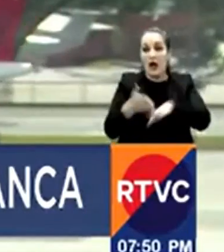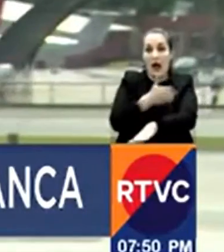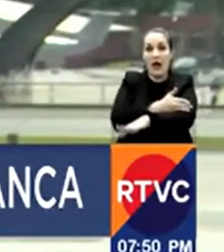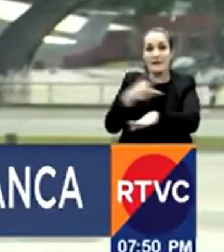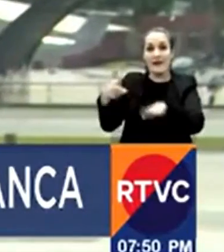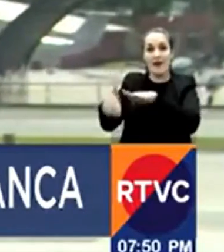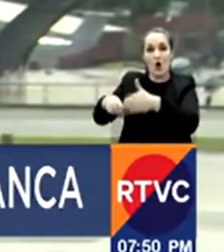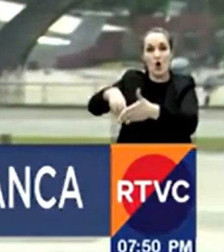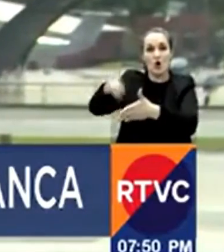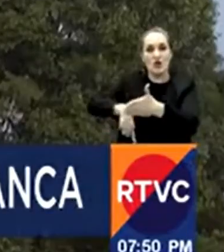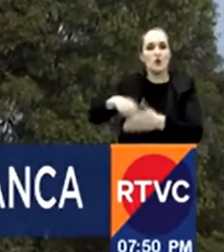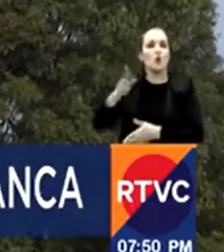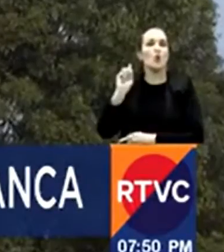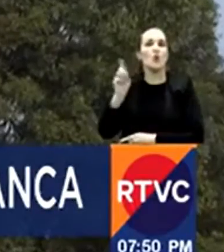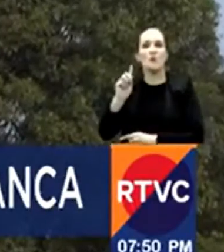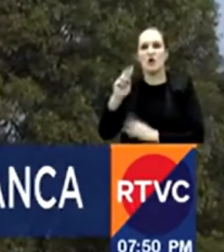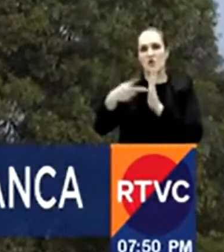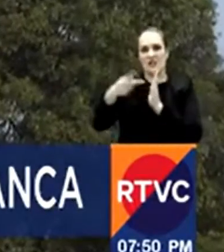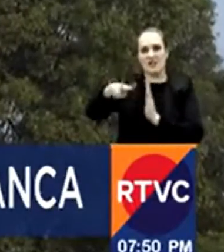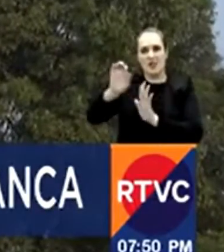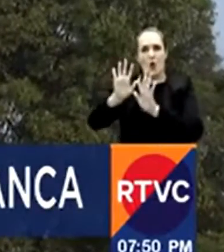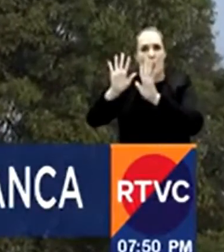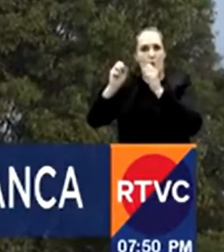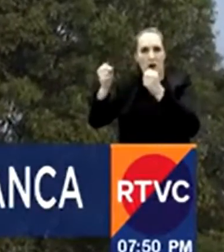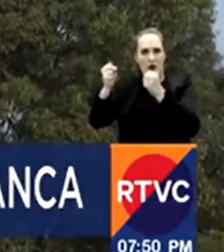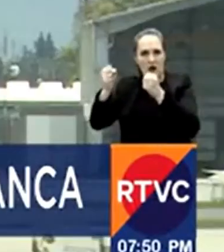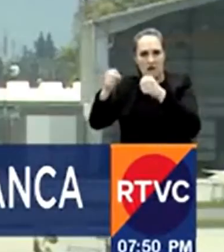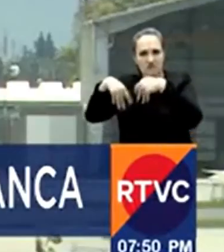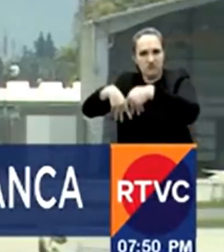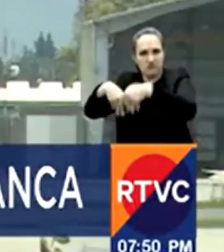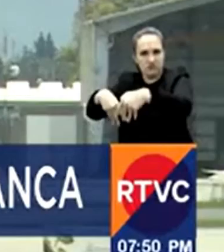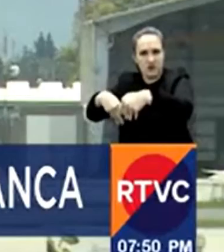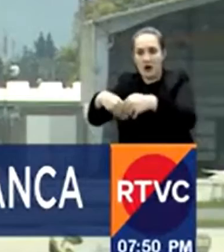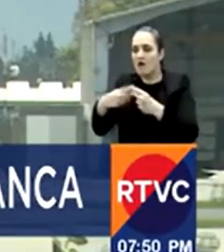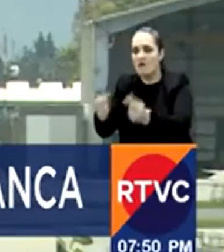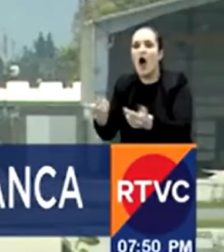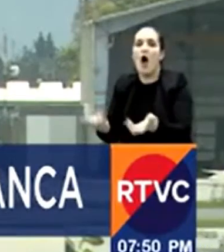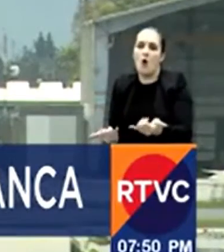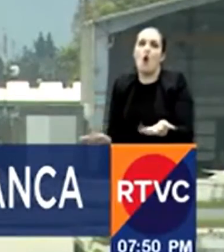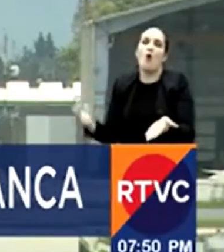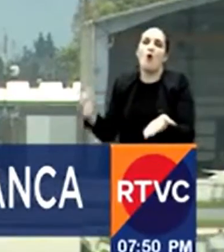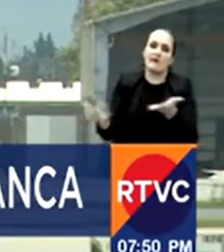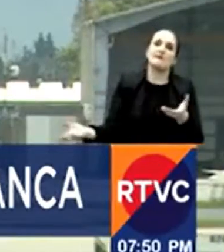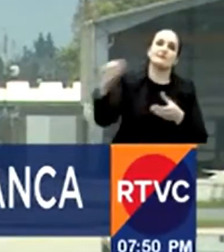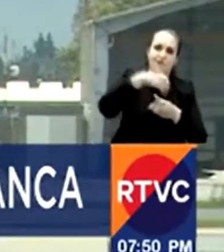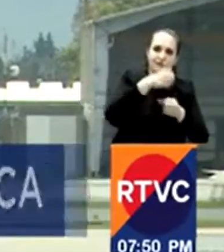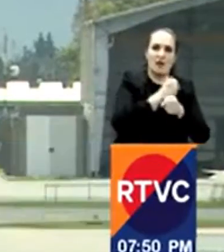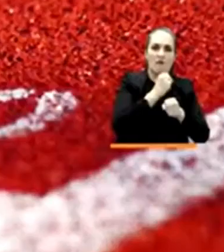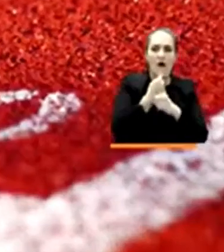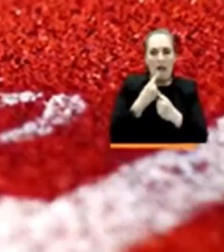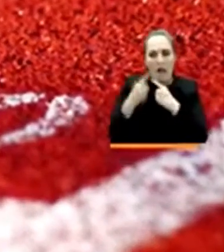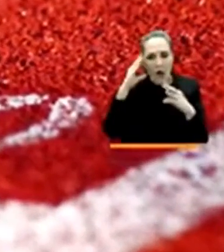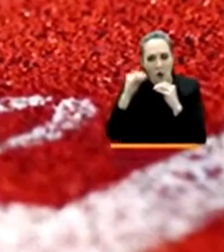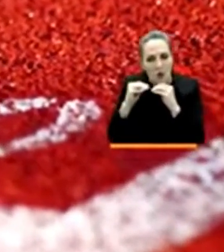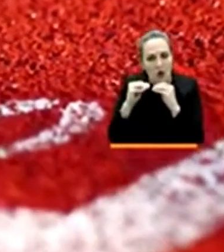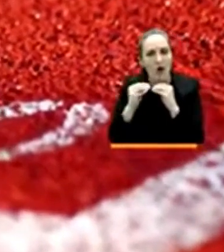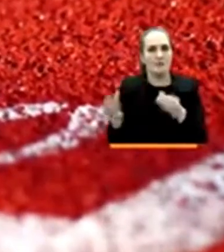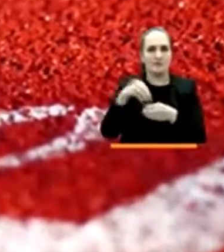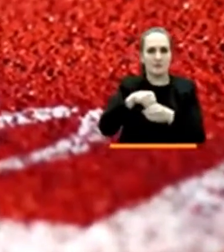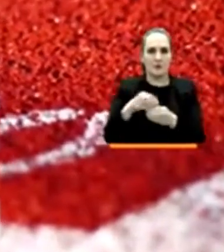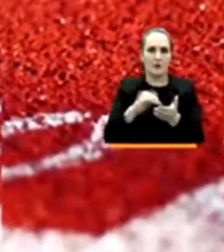la huelga de 2017. La decisión se logra tras varias reuniones para solucionar diferencias entre las partes.